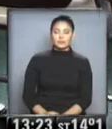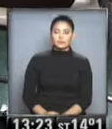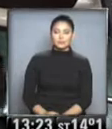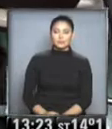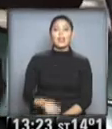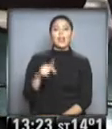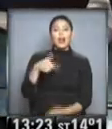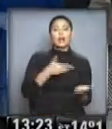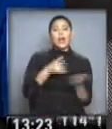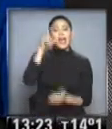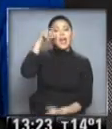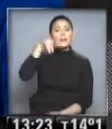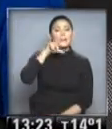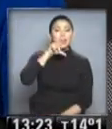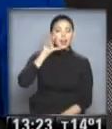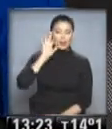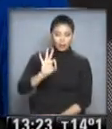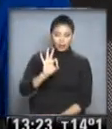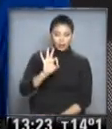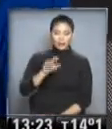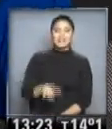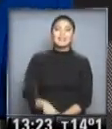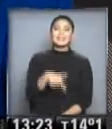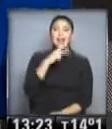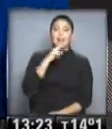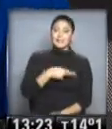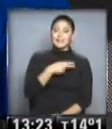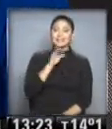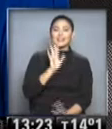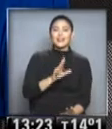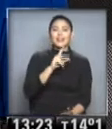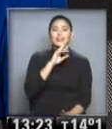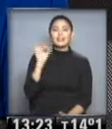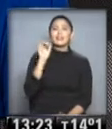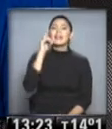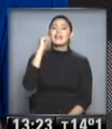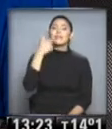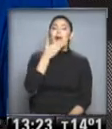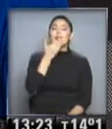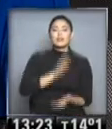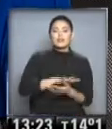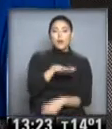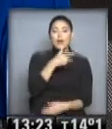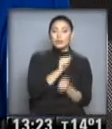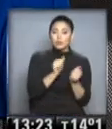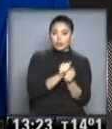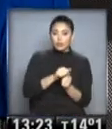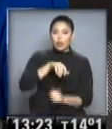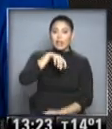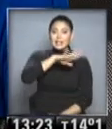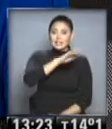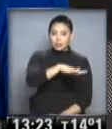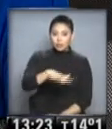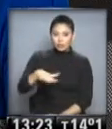no seguimos ahora emilio ruchansky así es ofrecido vamos a hablar de lo que ocurrió en rosario valieron a cinco